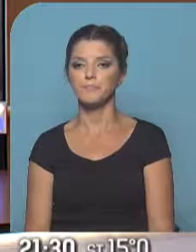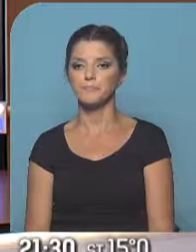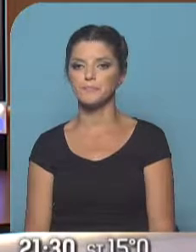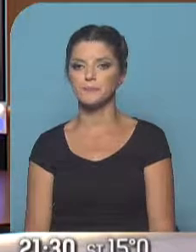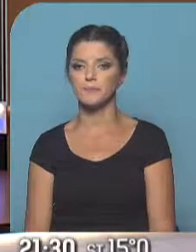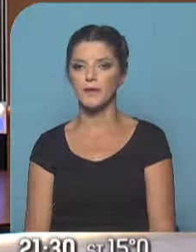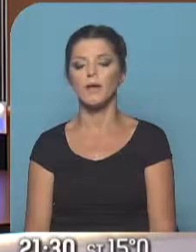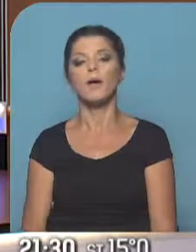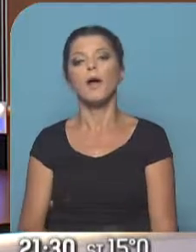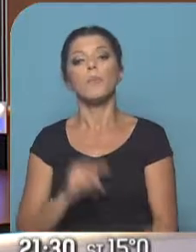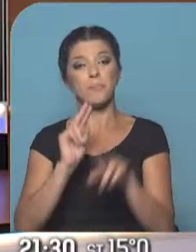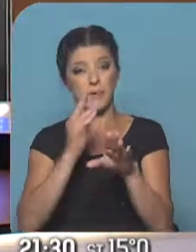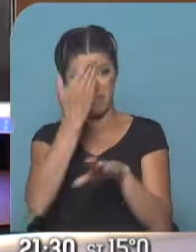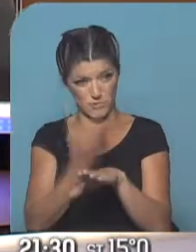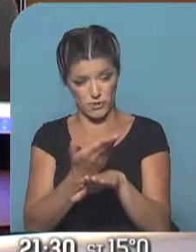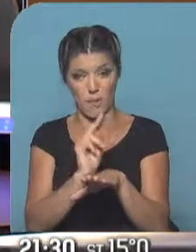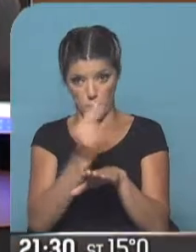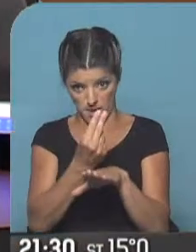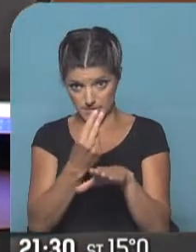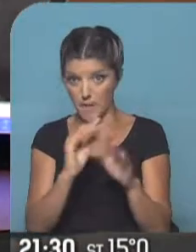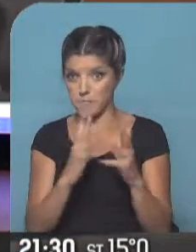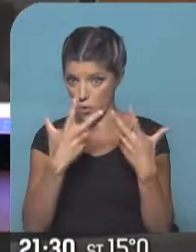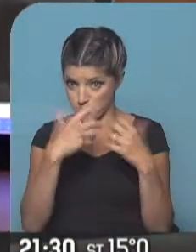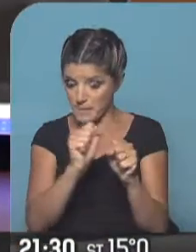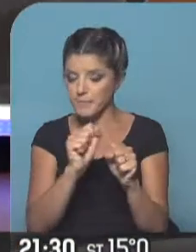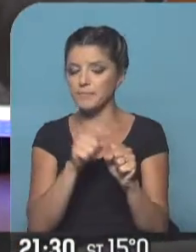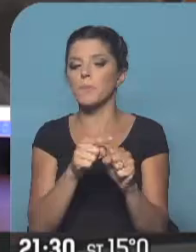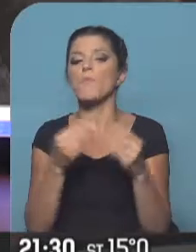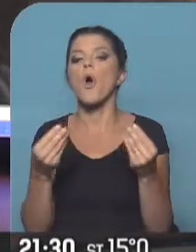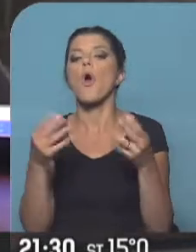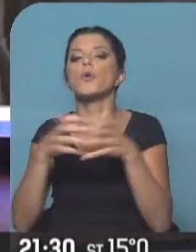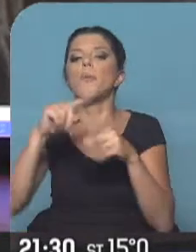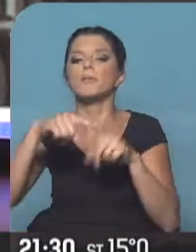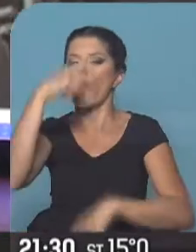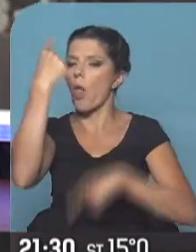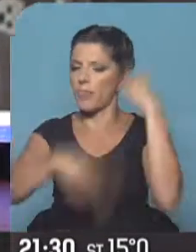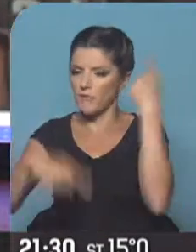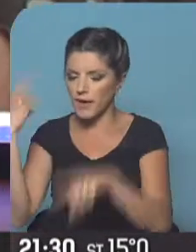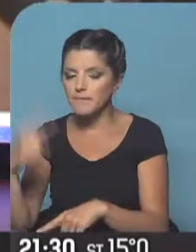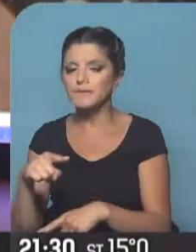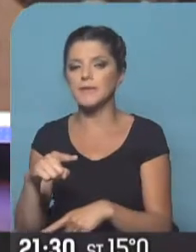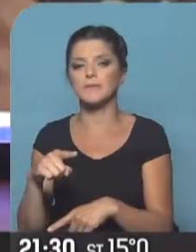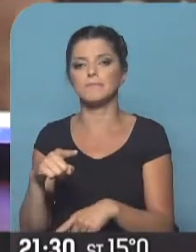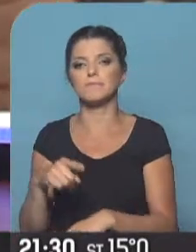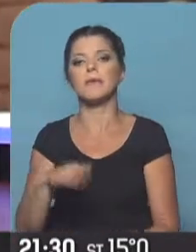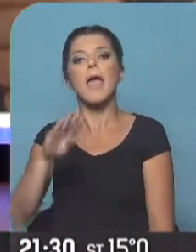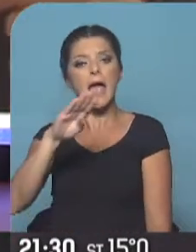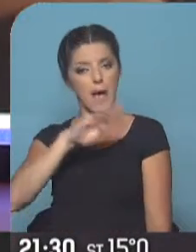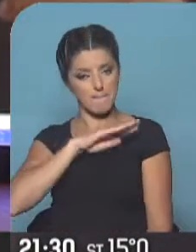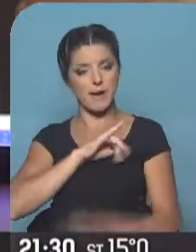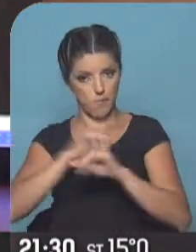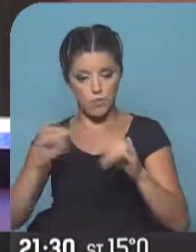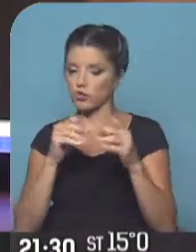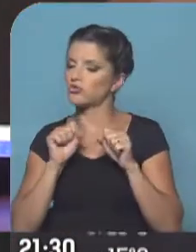raíz de la aparición de este cuerpo en el río Chubut, en la investigación del caso de Santiago Maldonado, es que los distintos partidos políticos han decidido suspender los cierres